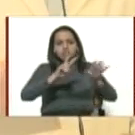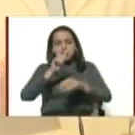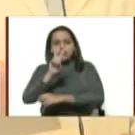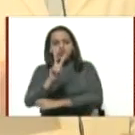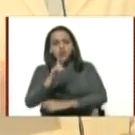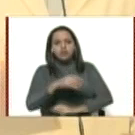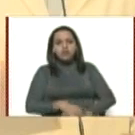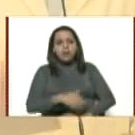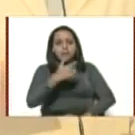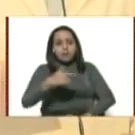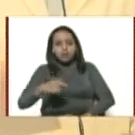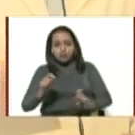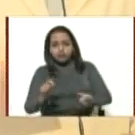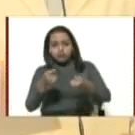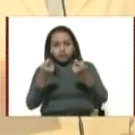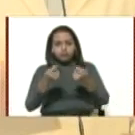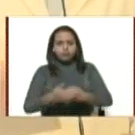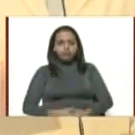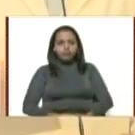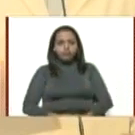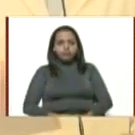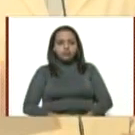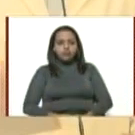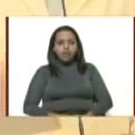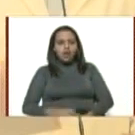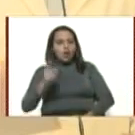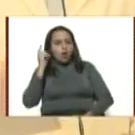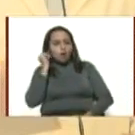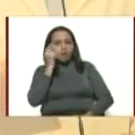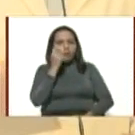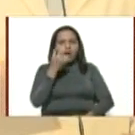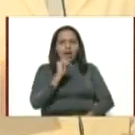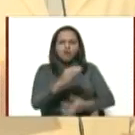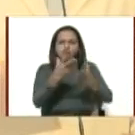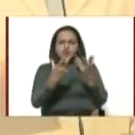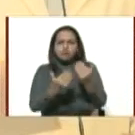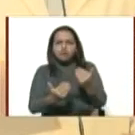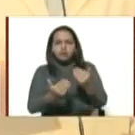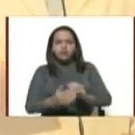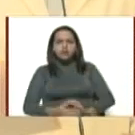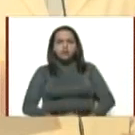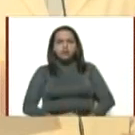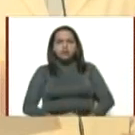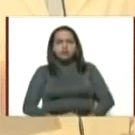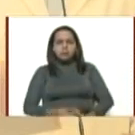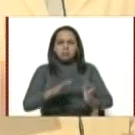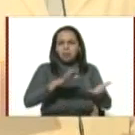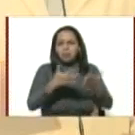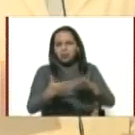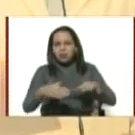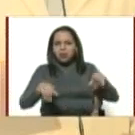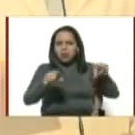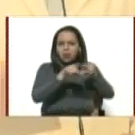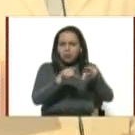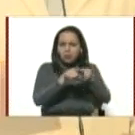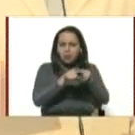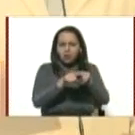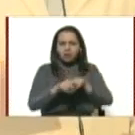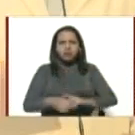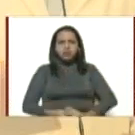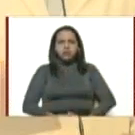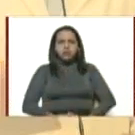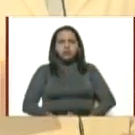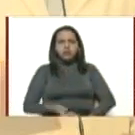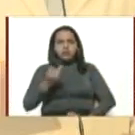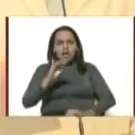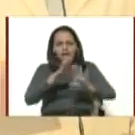3.972 pacientes. La distribución por sexo se mantiene con un patrón idéntico al patrón en